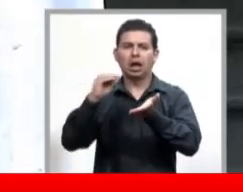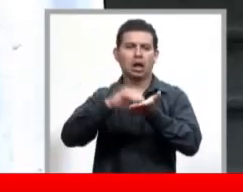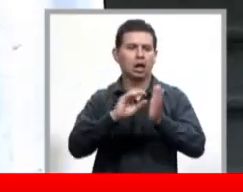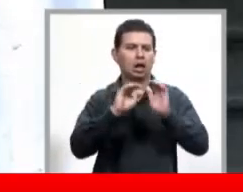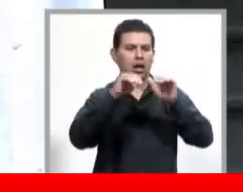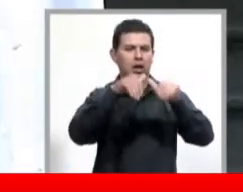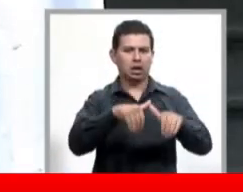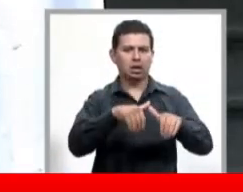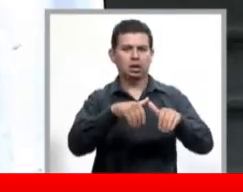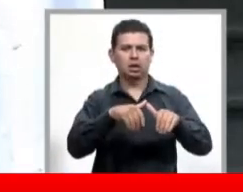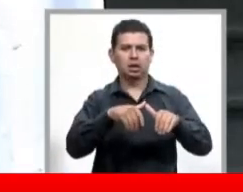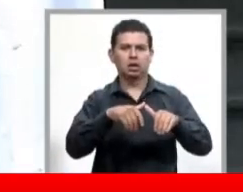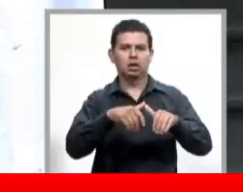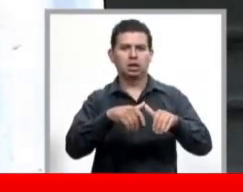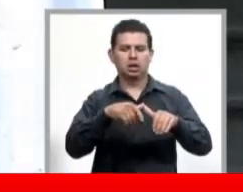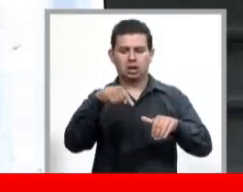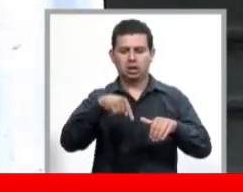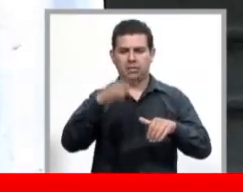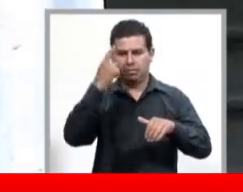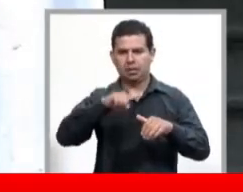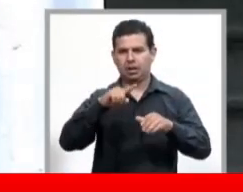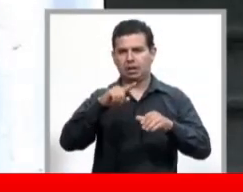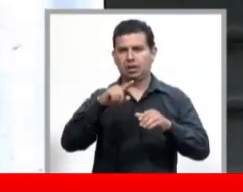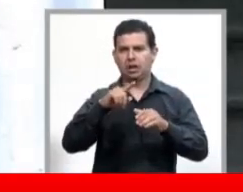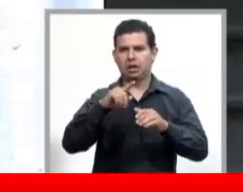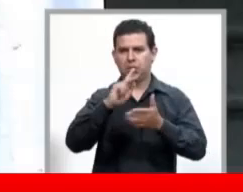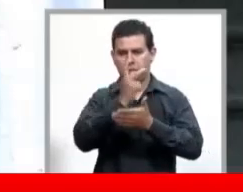SAT y el IMSS aquí en Oaxaca.